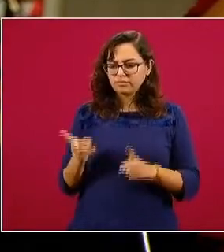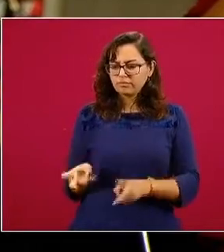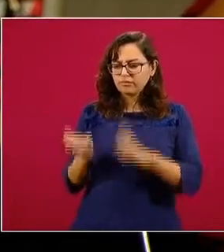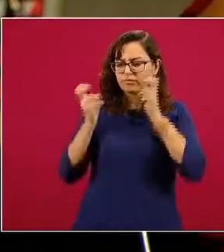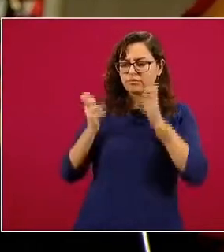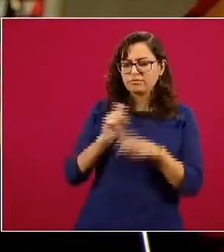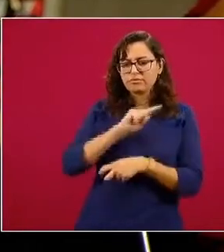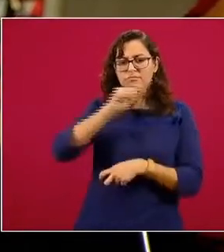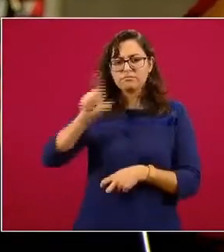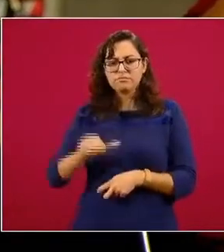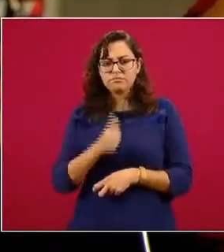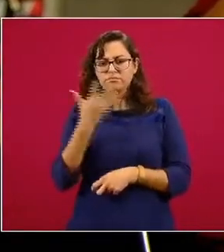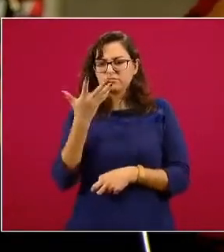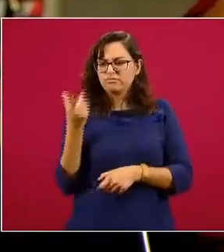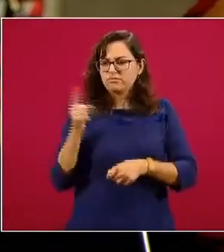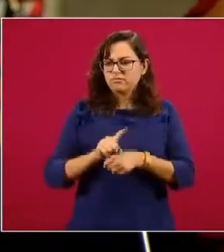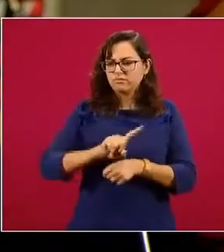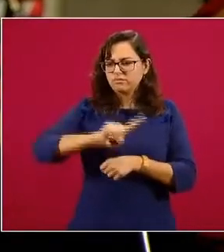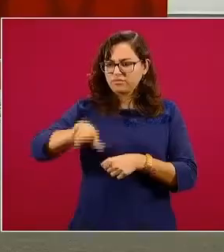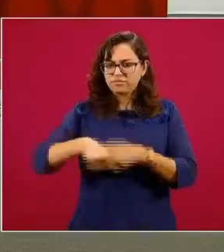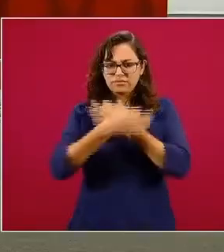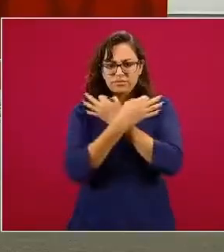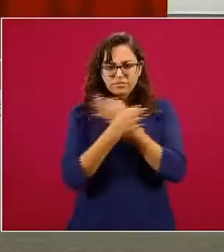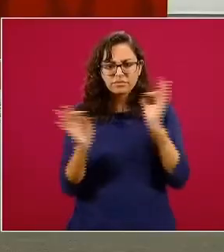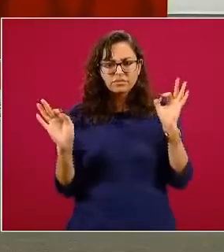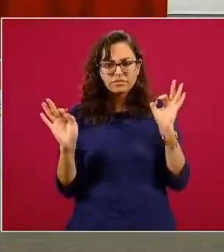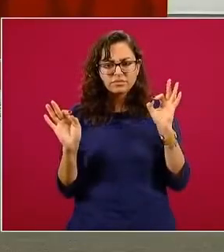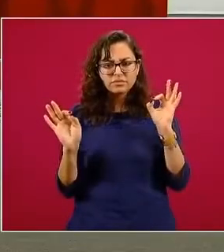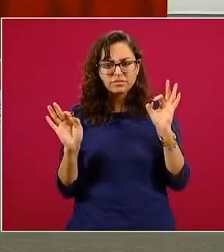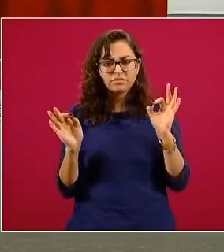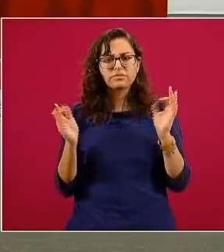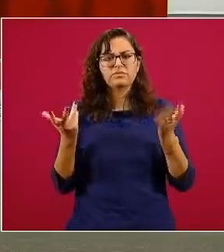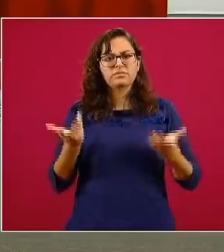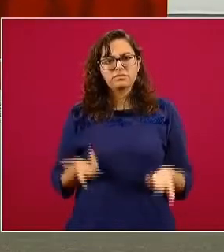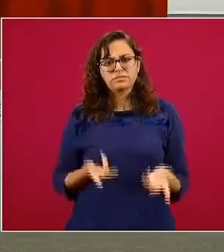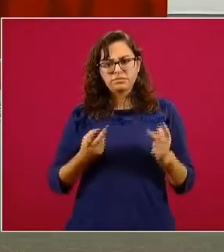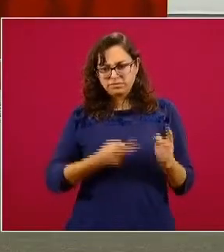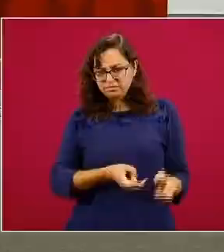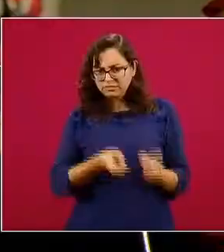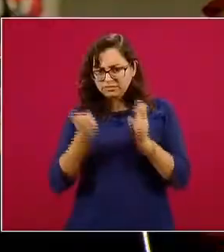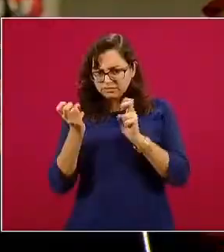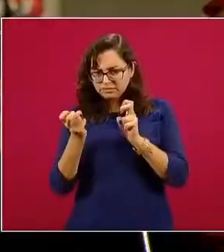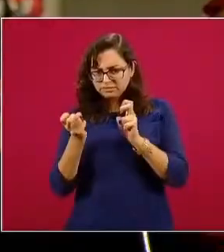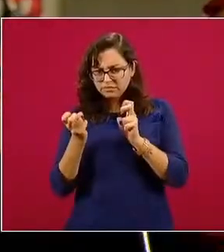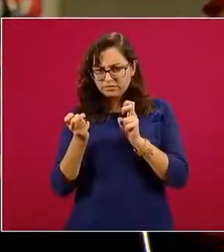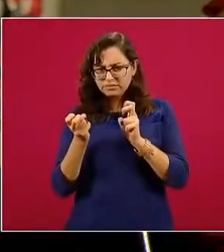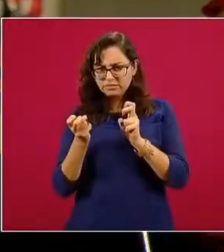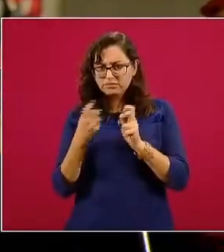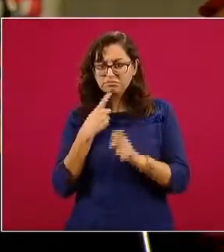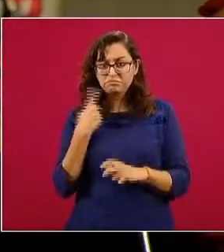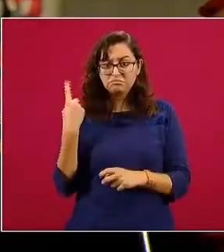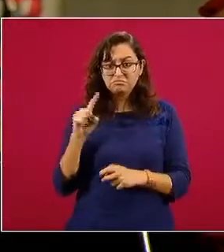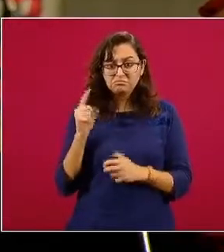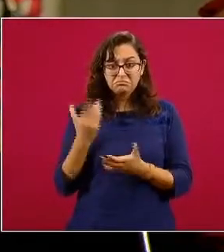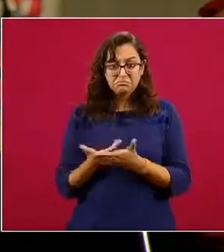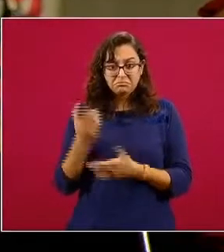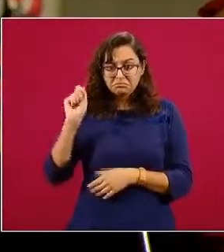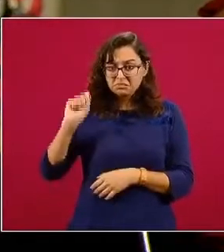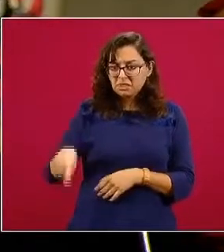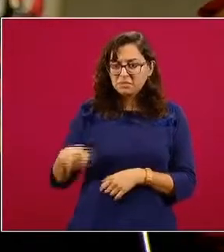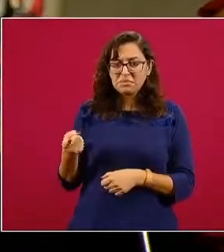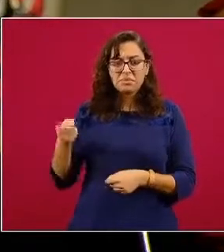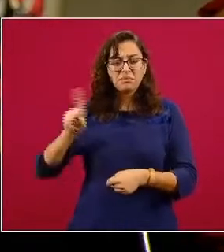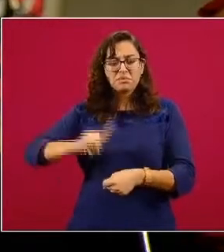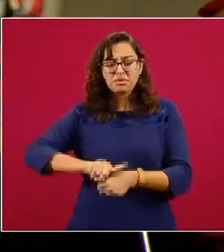robo? Tenemos entendido que así fue, a pesar de que el robo fue denunciado en el mismo día,